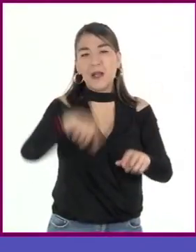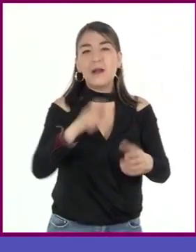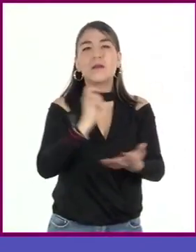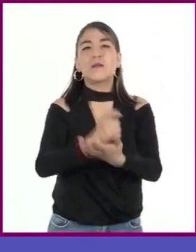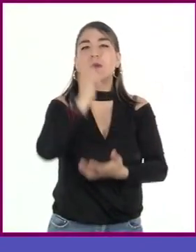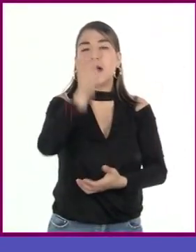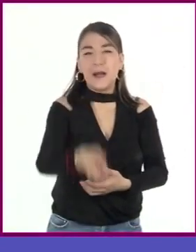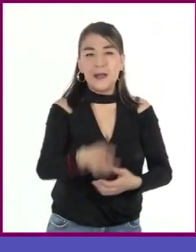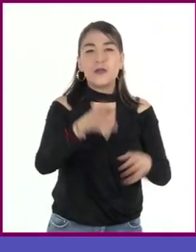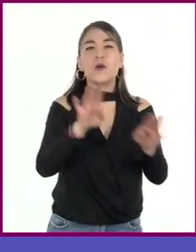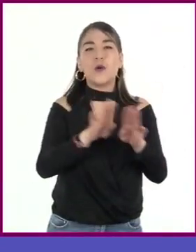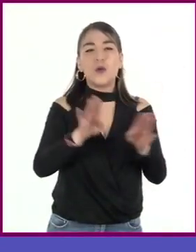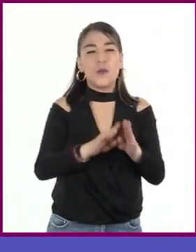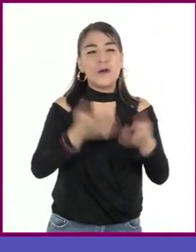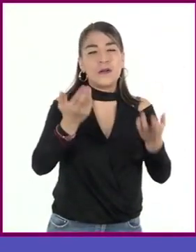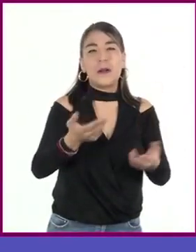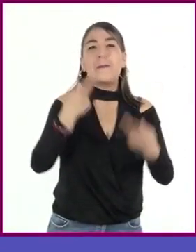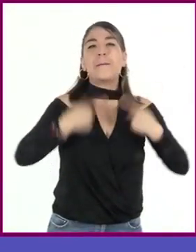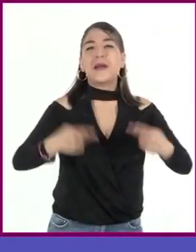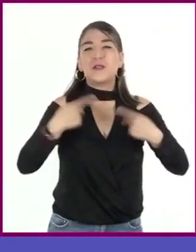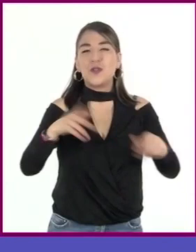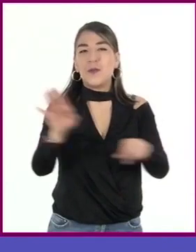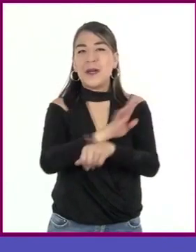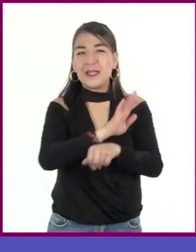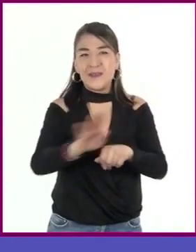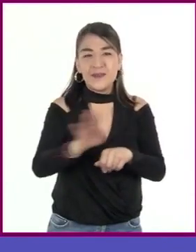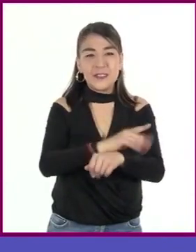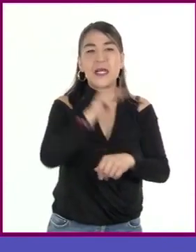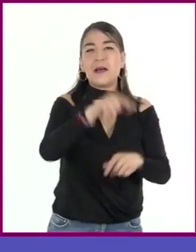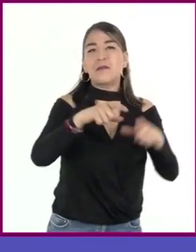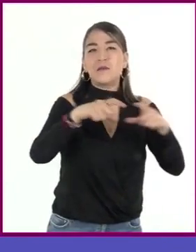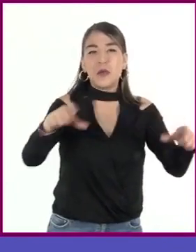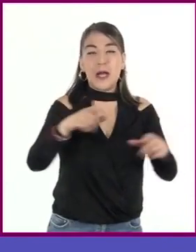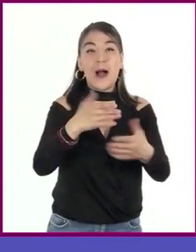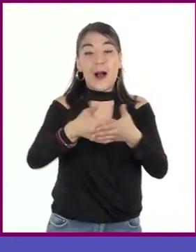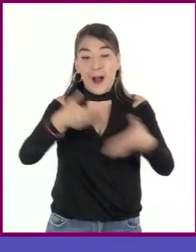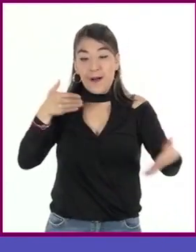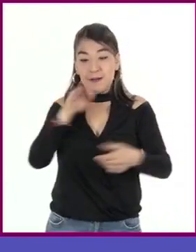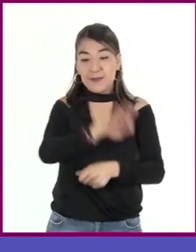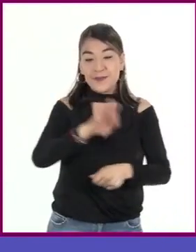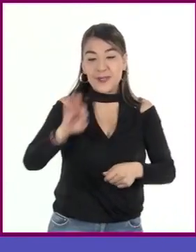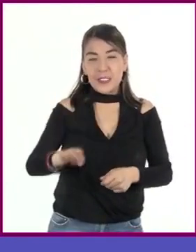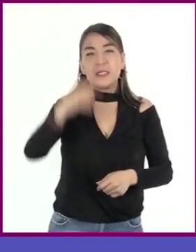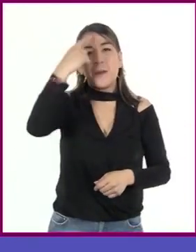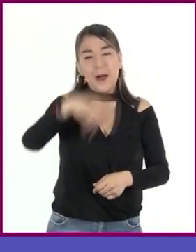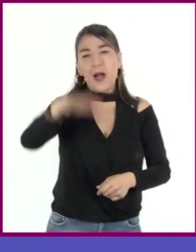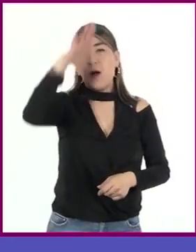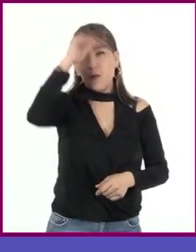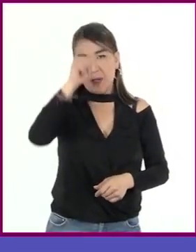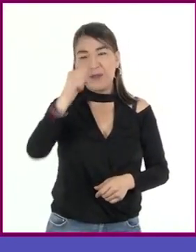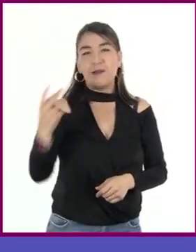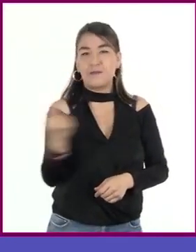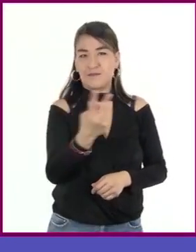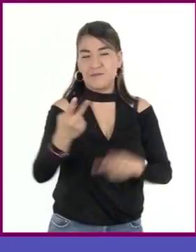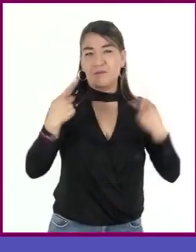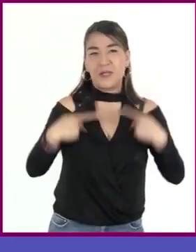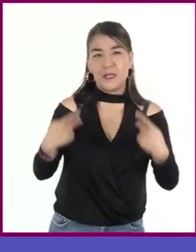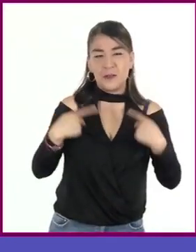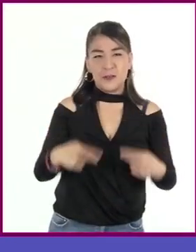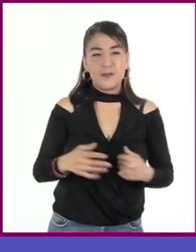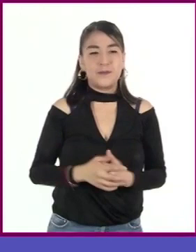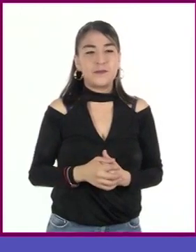pagar una cantidad a un beneficiario antes de una fecha que determinan las partes. Es